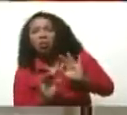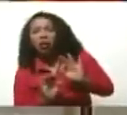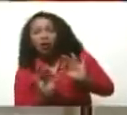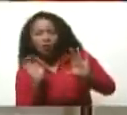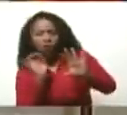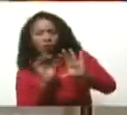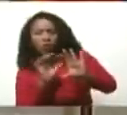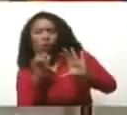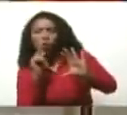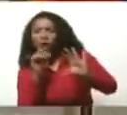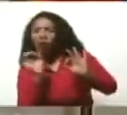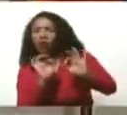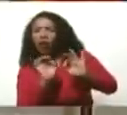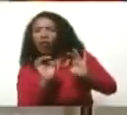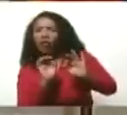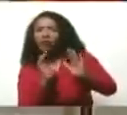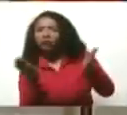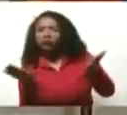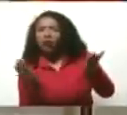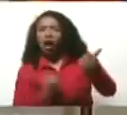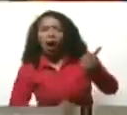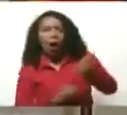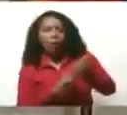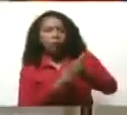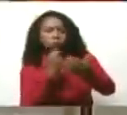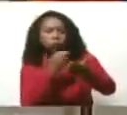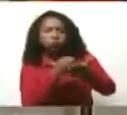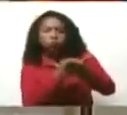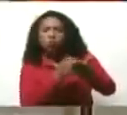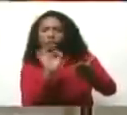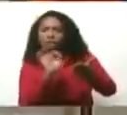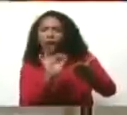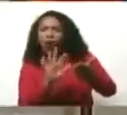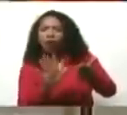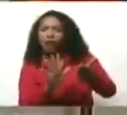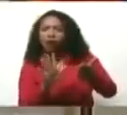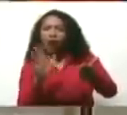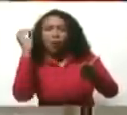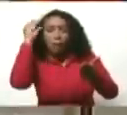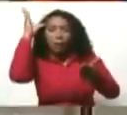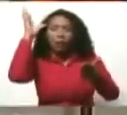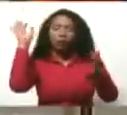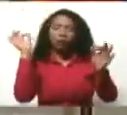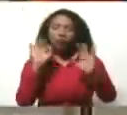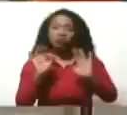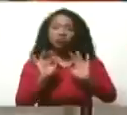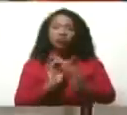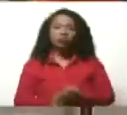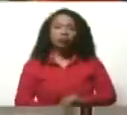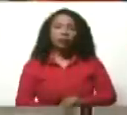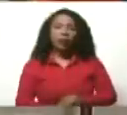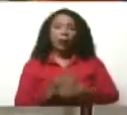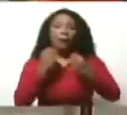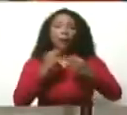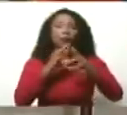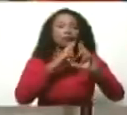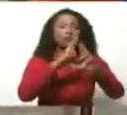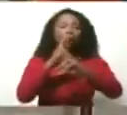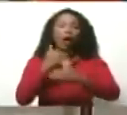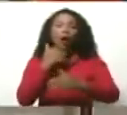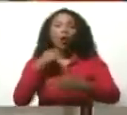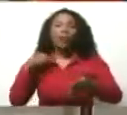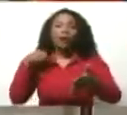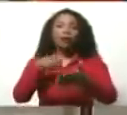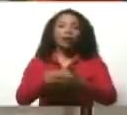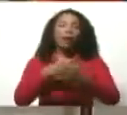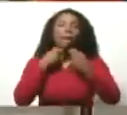tipo de apoyo financiero, sin capacidad para responder en caso de accidentes